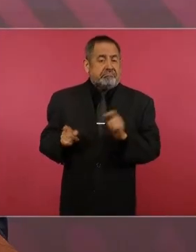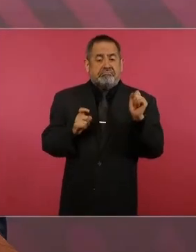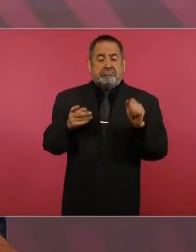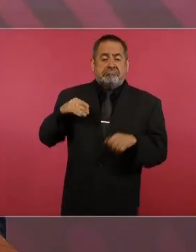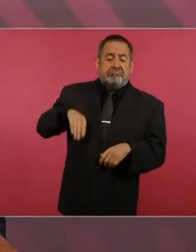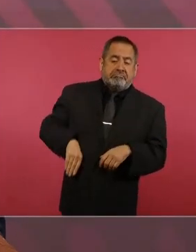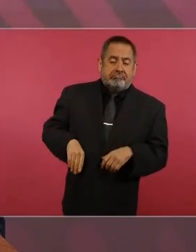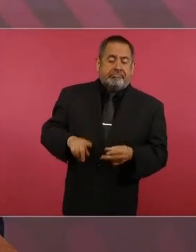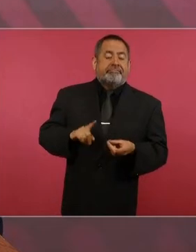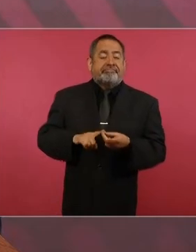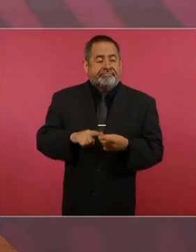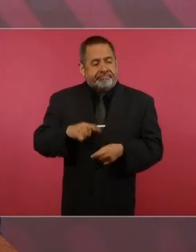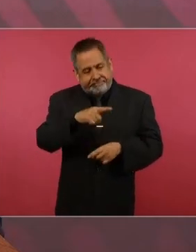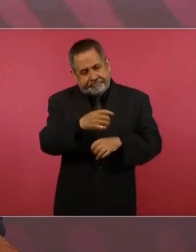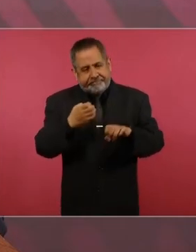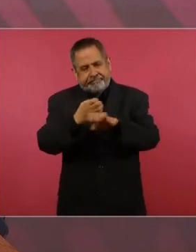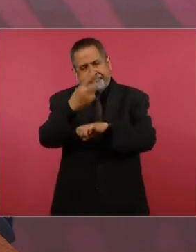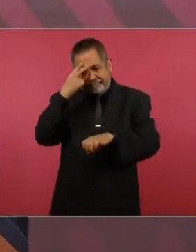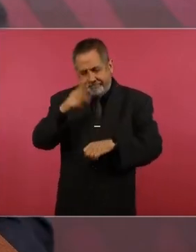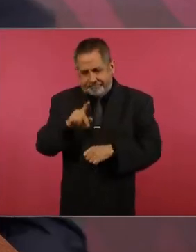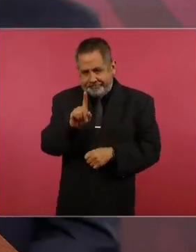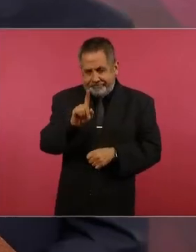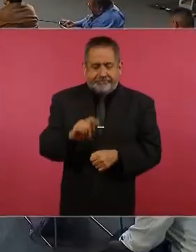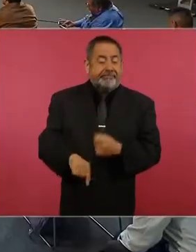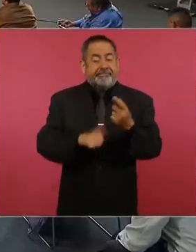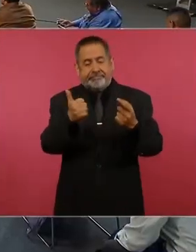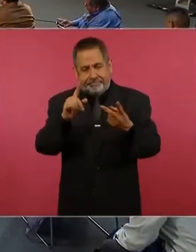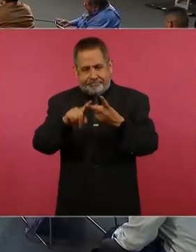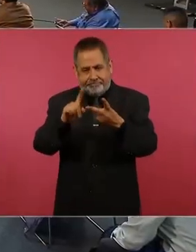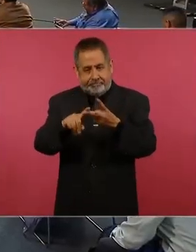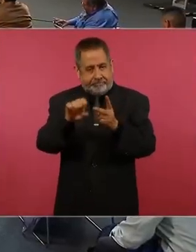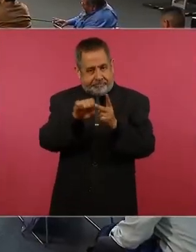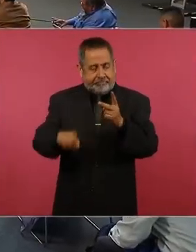en el Estado de México. Pero otro en el Estado de México,